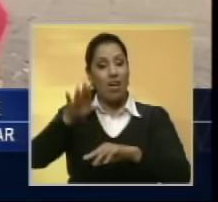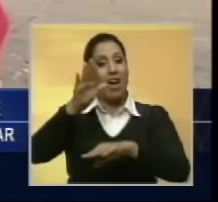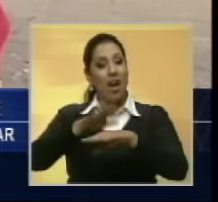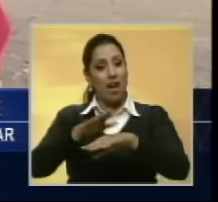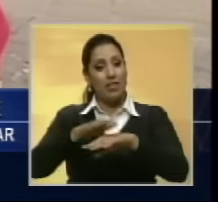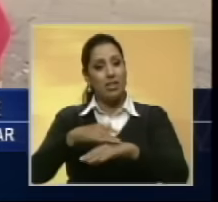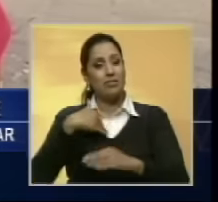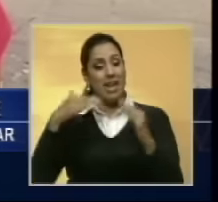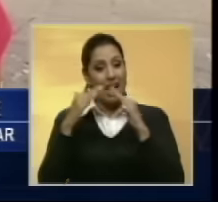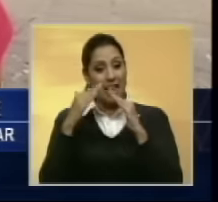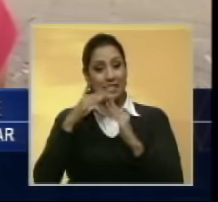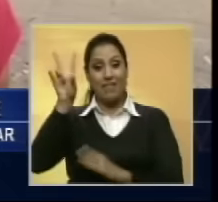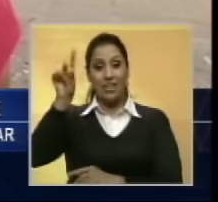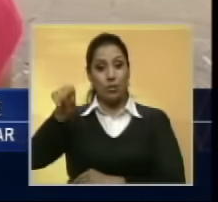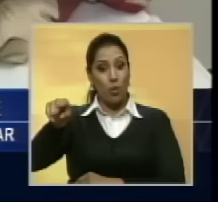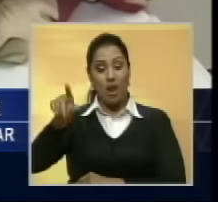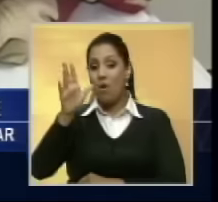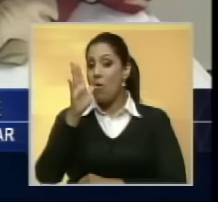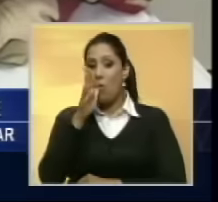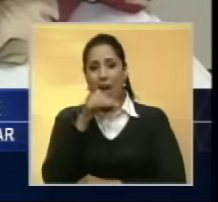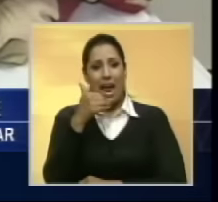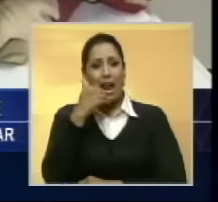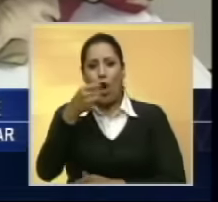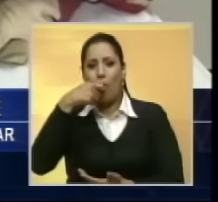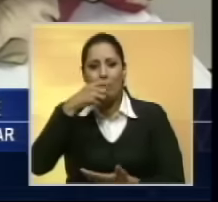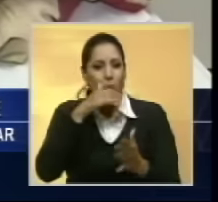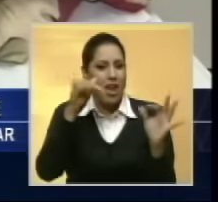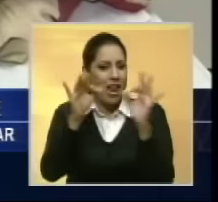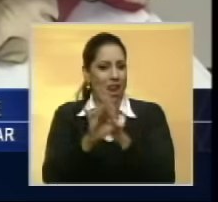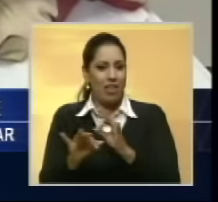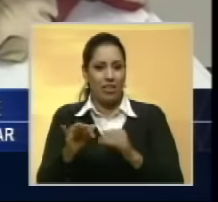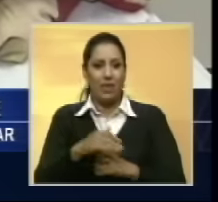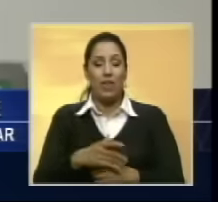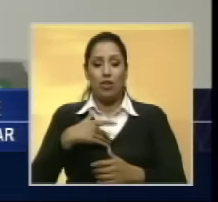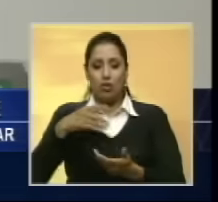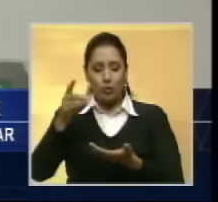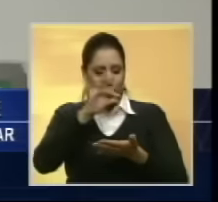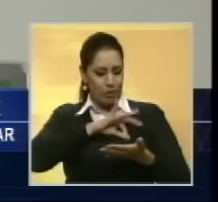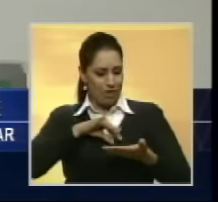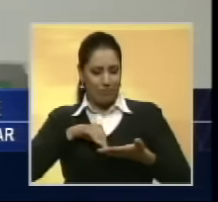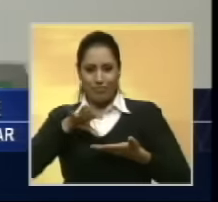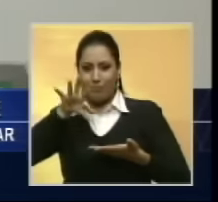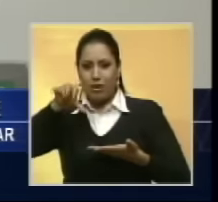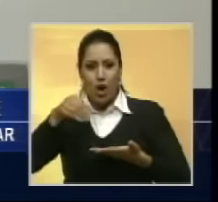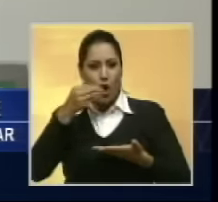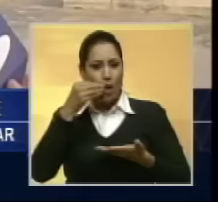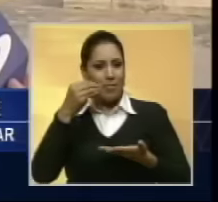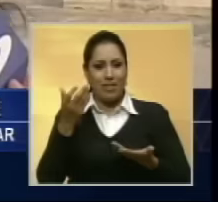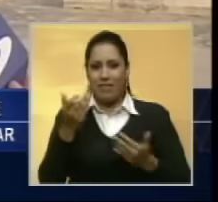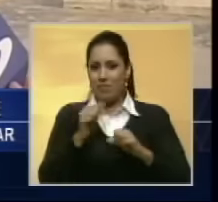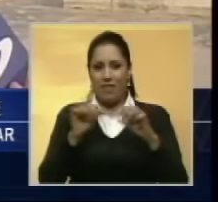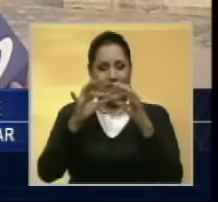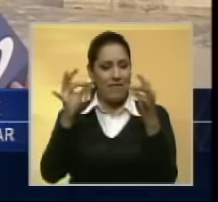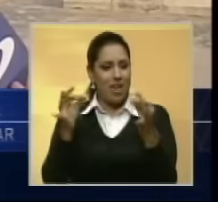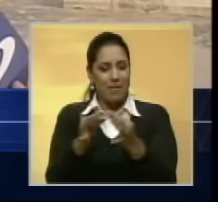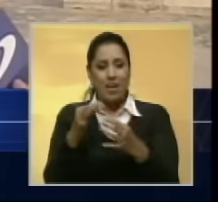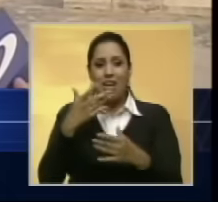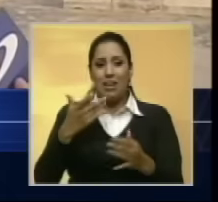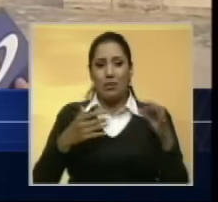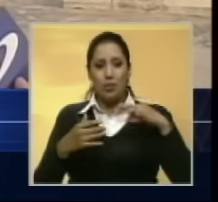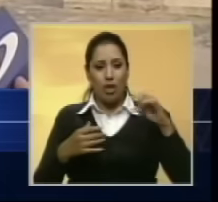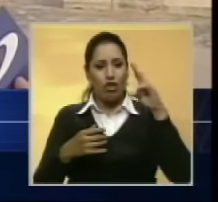manifestó que en su casa en Venezuela no tenían ni para comer. Y lo que ganaba no alcanza para sostener a una familia porque